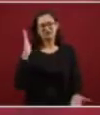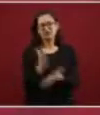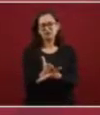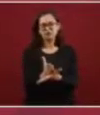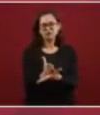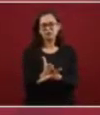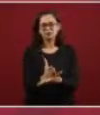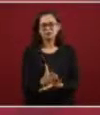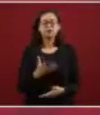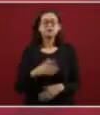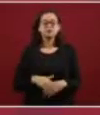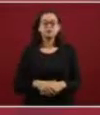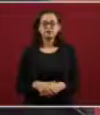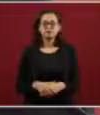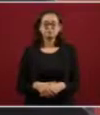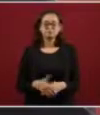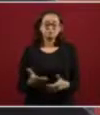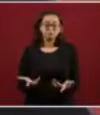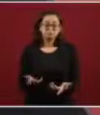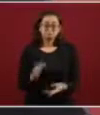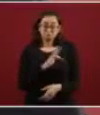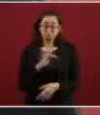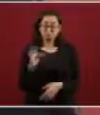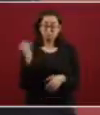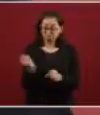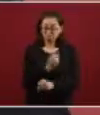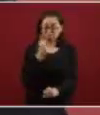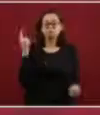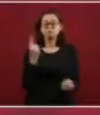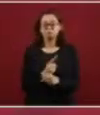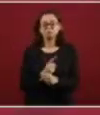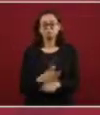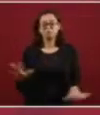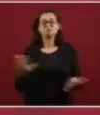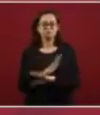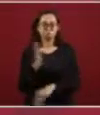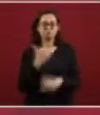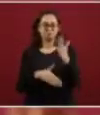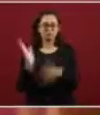nos va a dar la oportunidad de llevar a cabo este cambio.